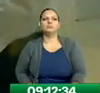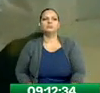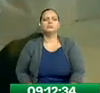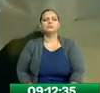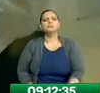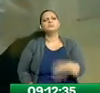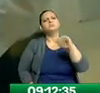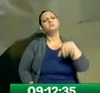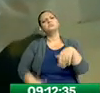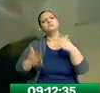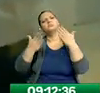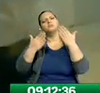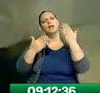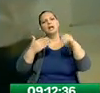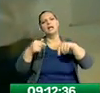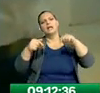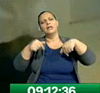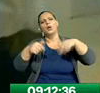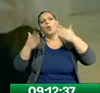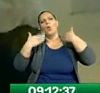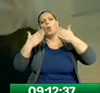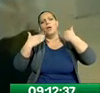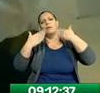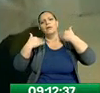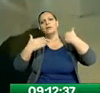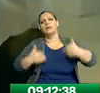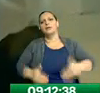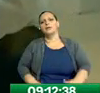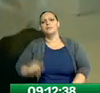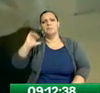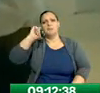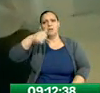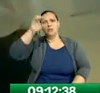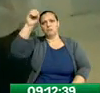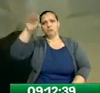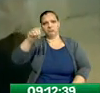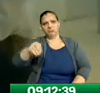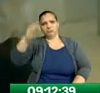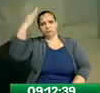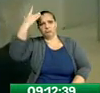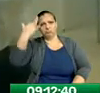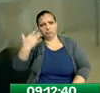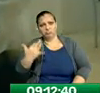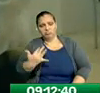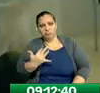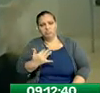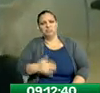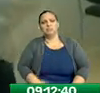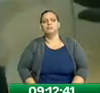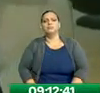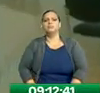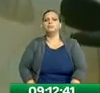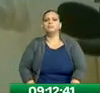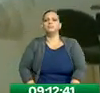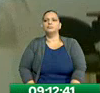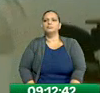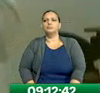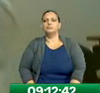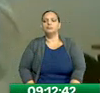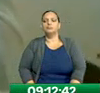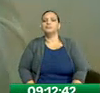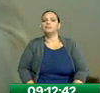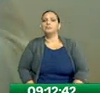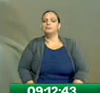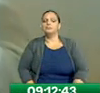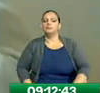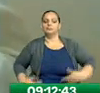está preparándose ya para el cambio de semáforo a partir del día de mañana, como lo ha anunciado la propia alcaldesa Viteri? Es importante que